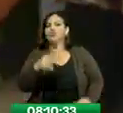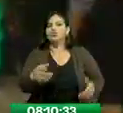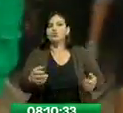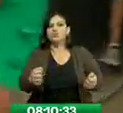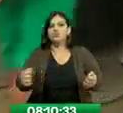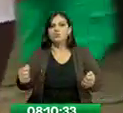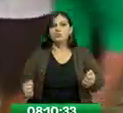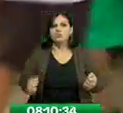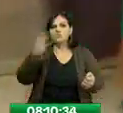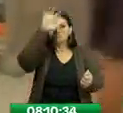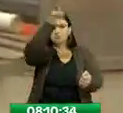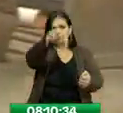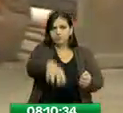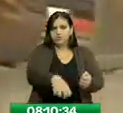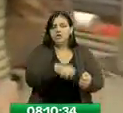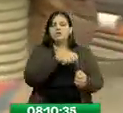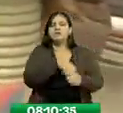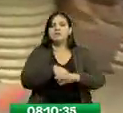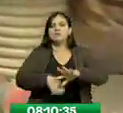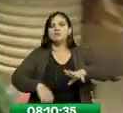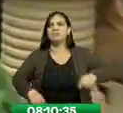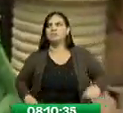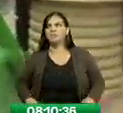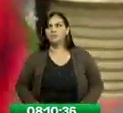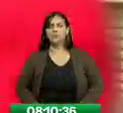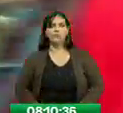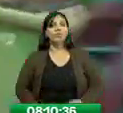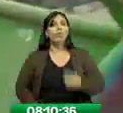de una de estas en uno de una retroexcavadora